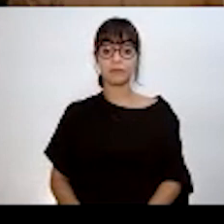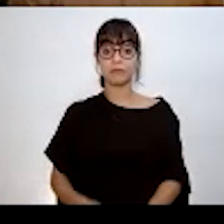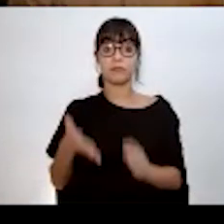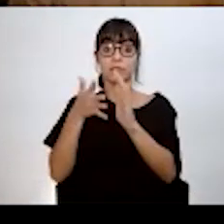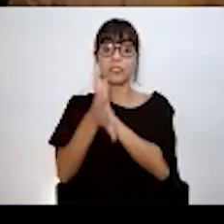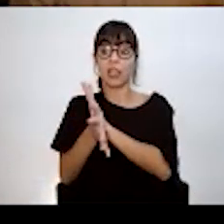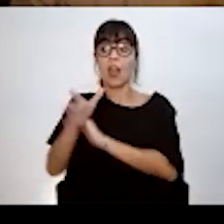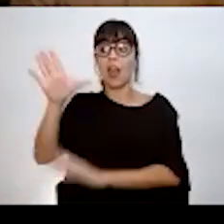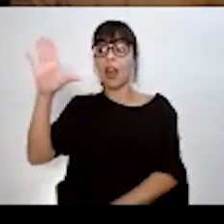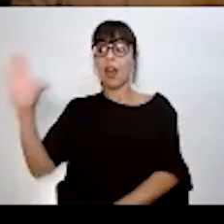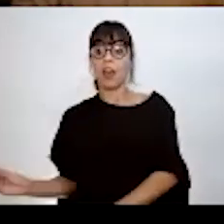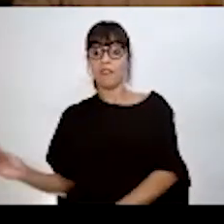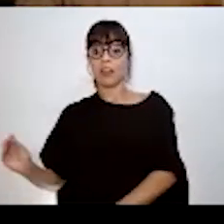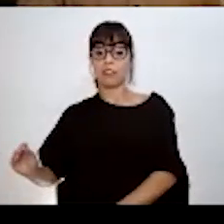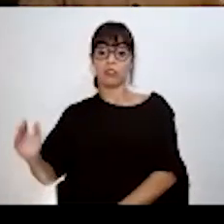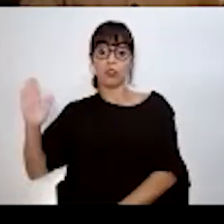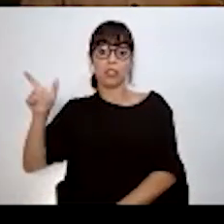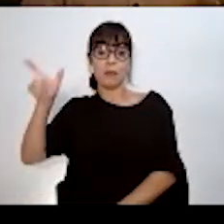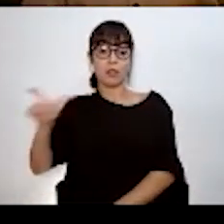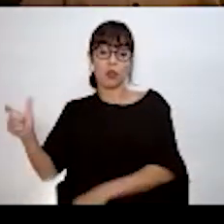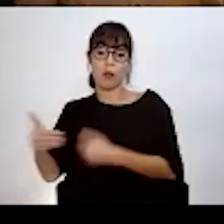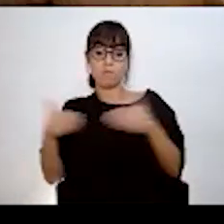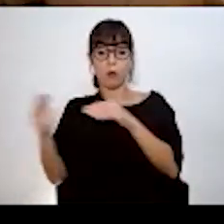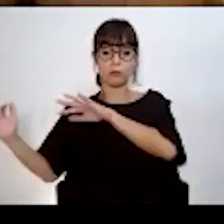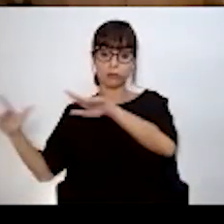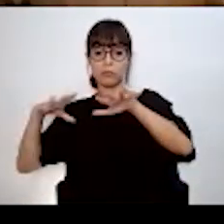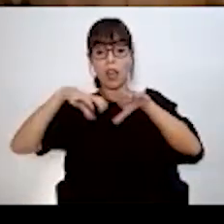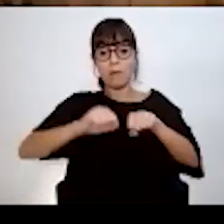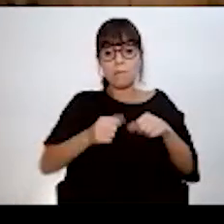Bueno, eso es lo que lo quería contar. Muchas gracias.